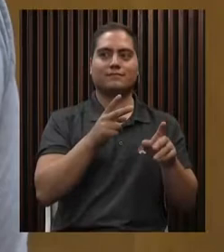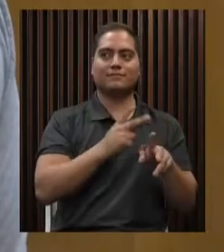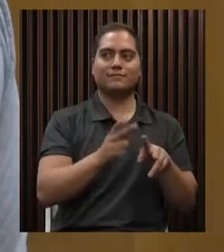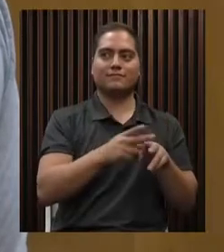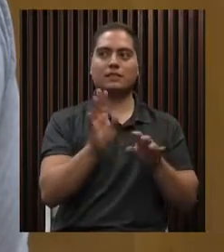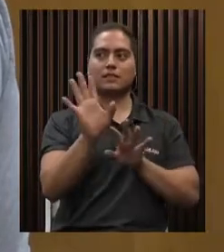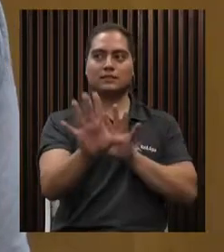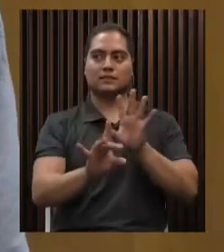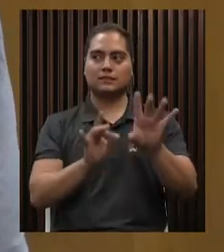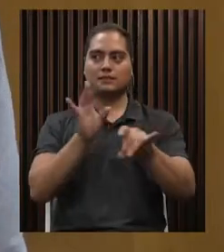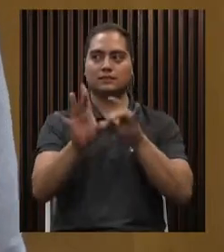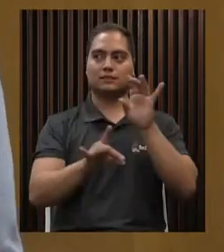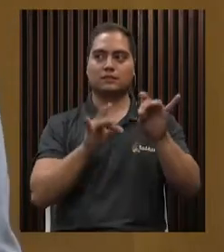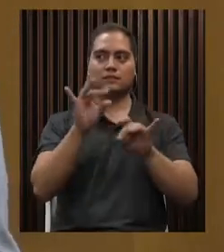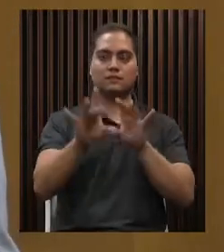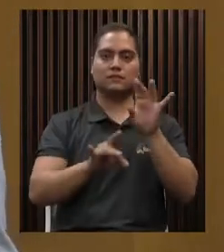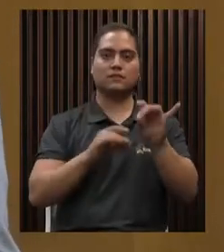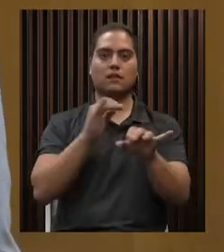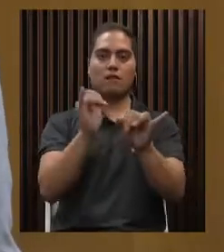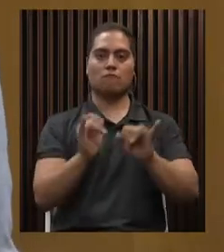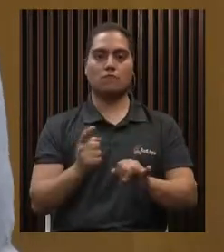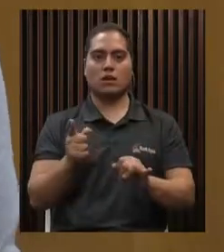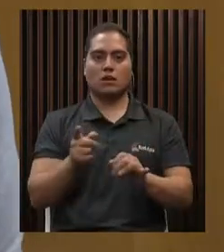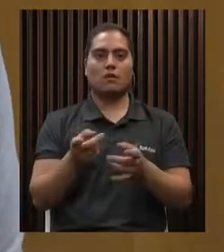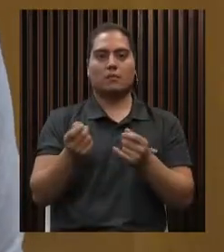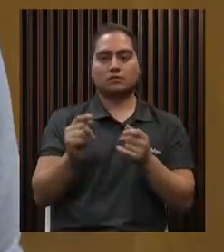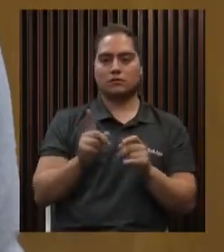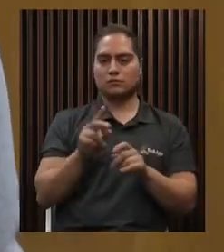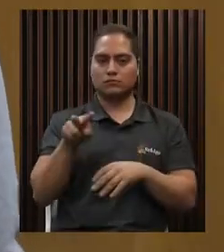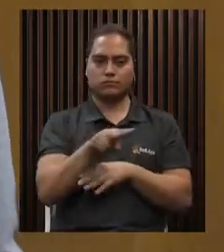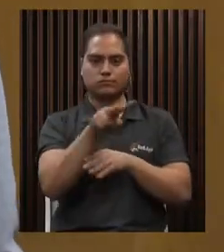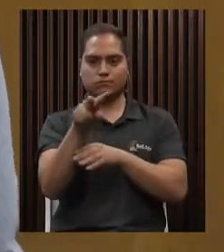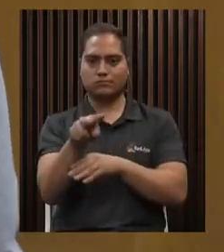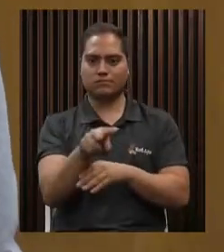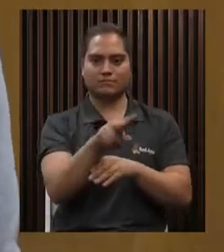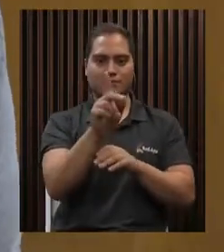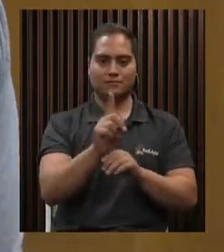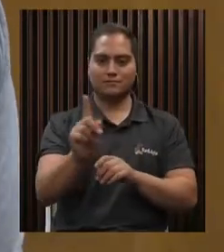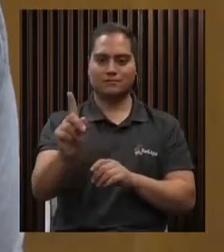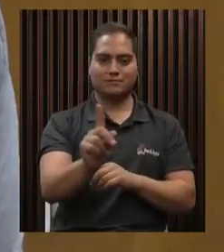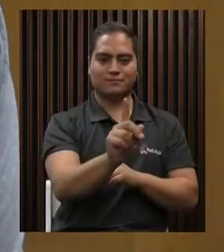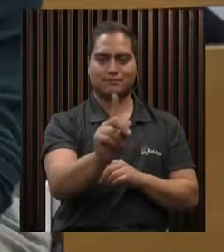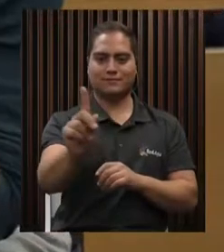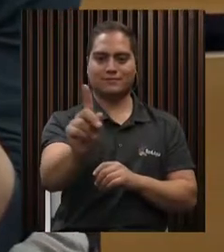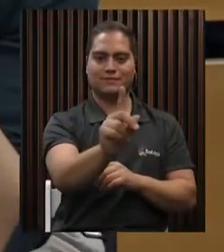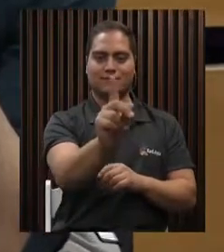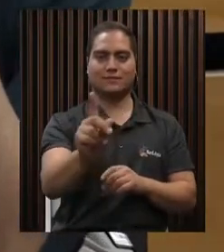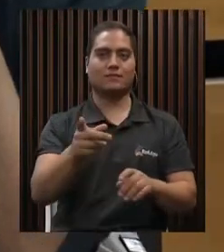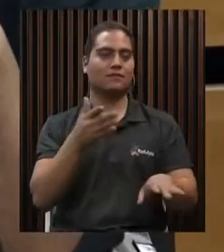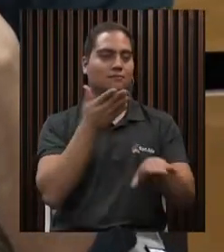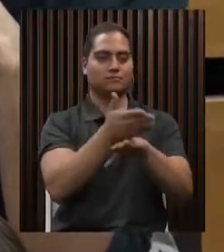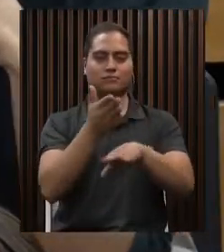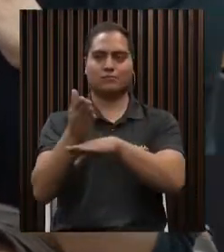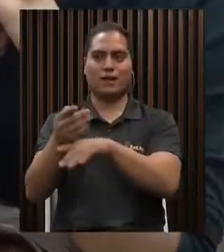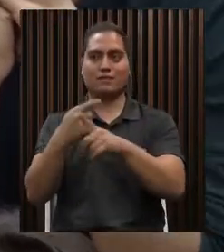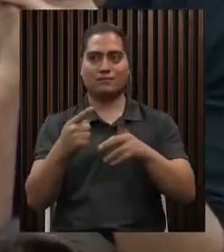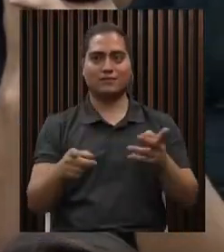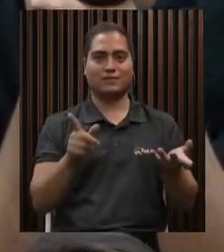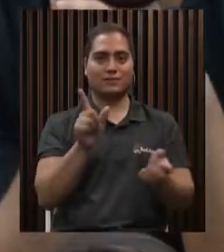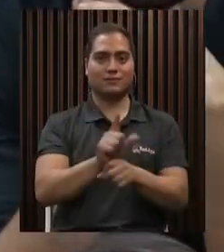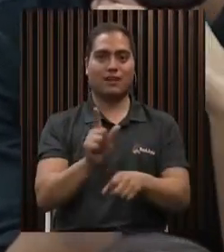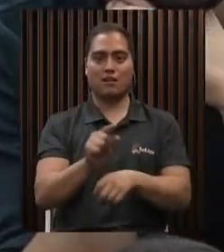Seleccionaron esta forma de poder tener estos tours que eran de repente menos tradicionales y poder entender que hay